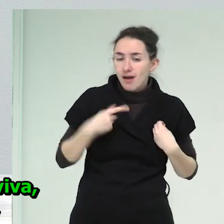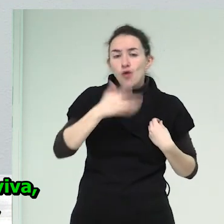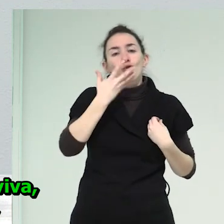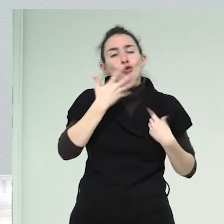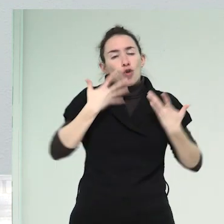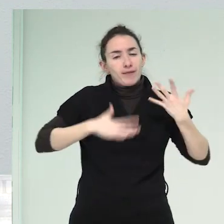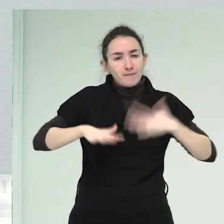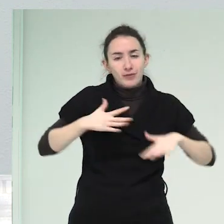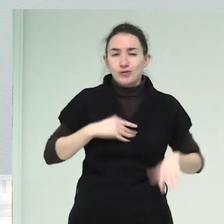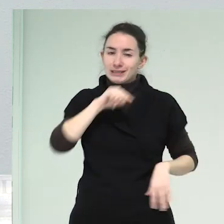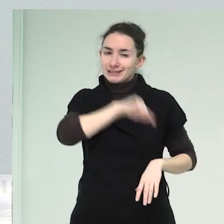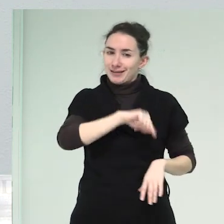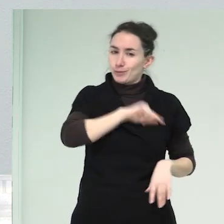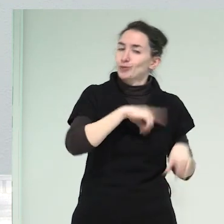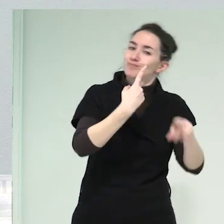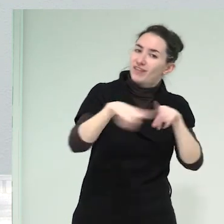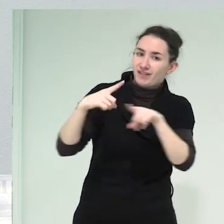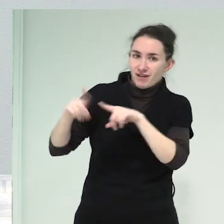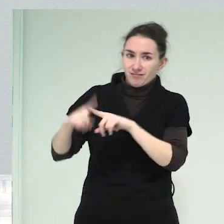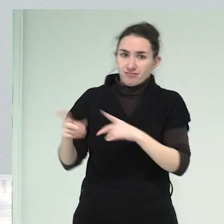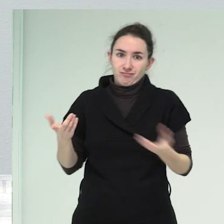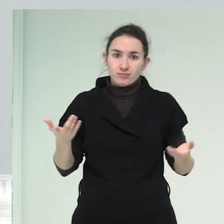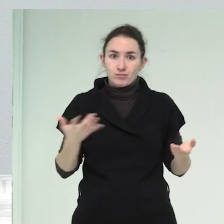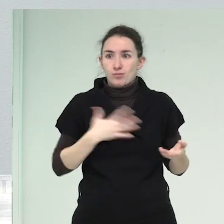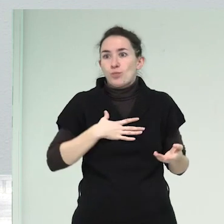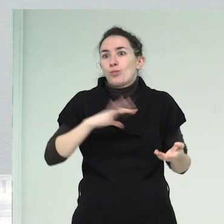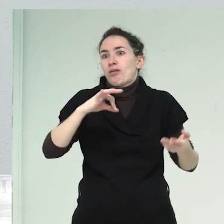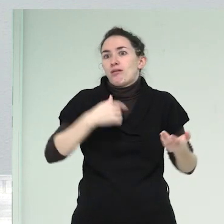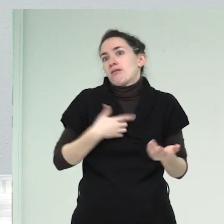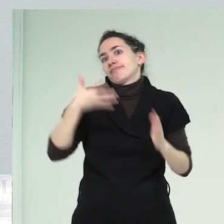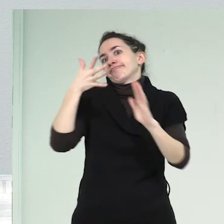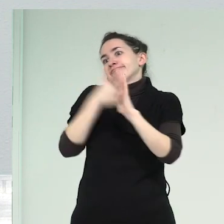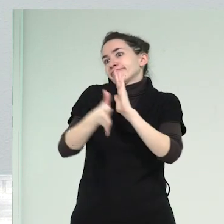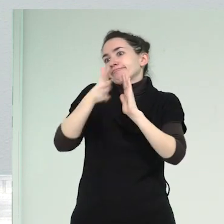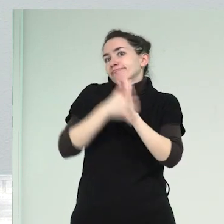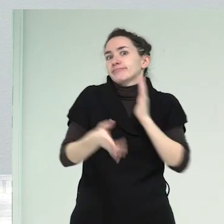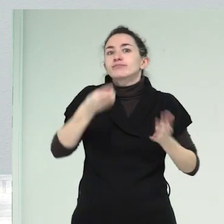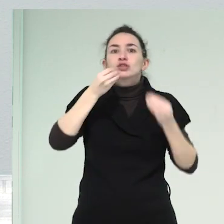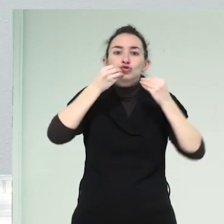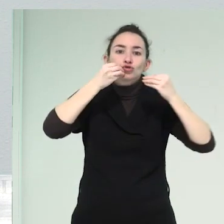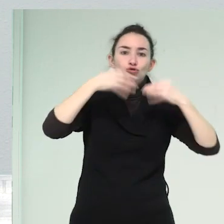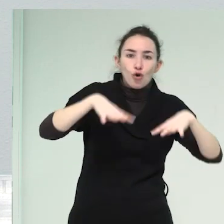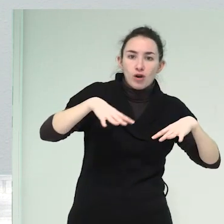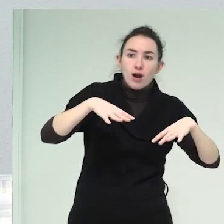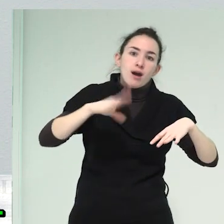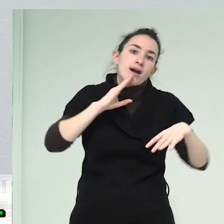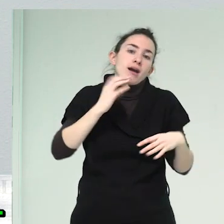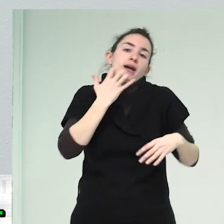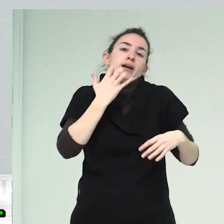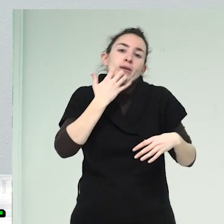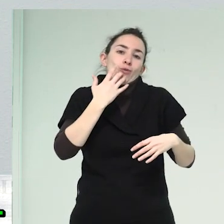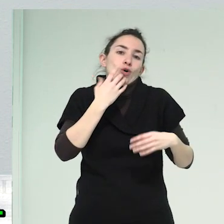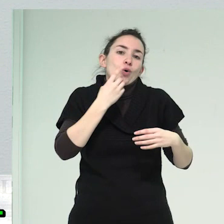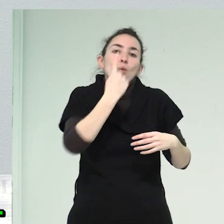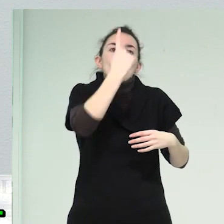y sentimientos, así podría empezar incluso a relatar una historia o las historias de las luchas de las mujeres. No hay una